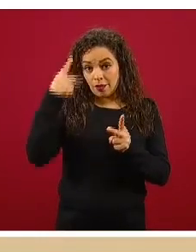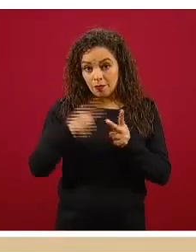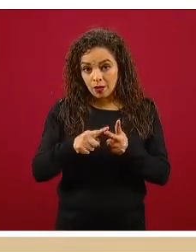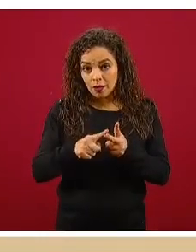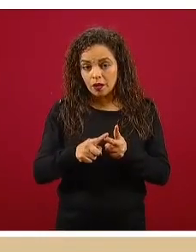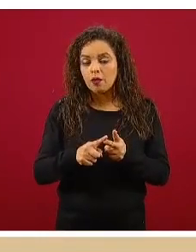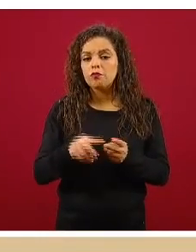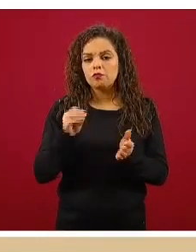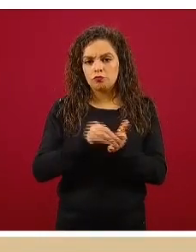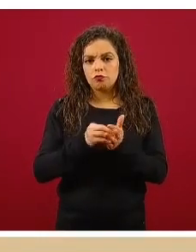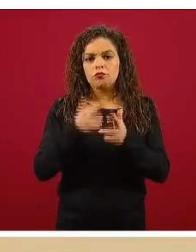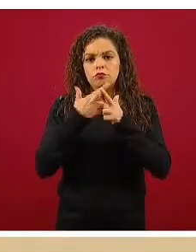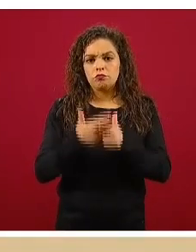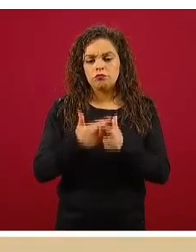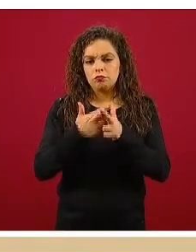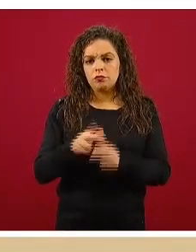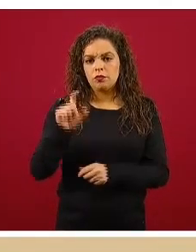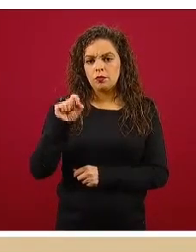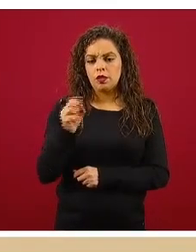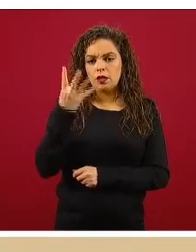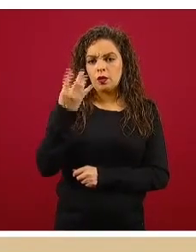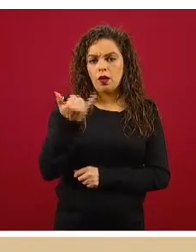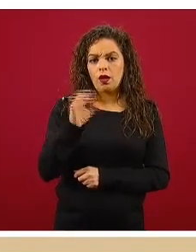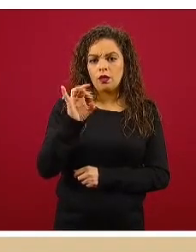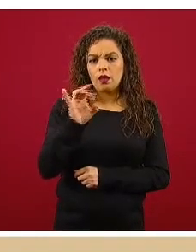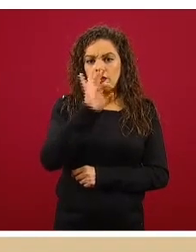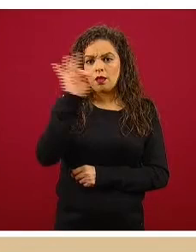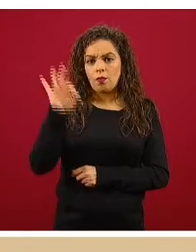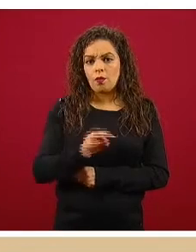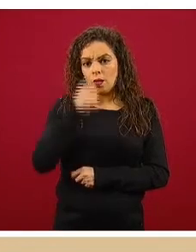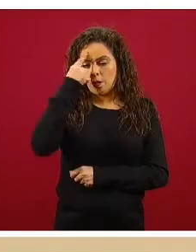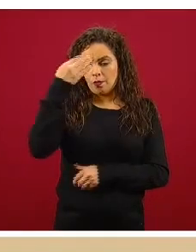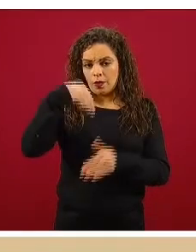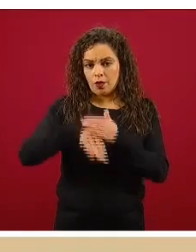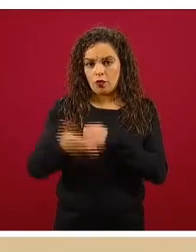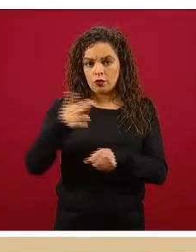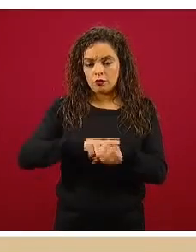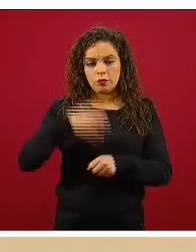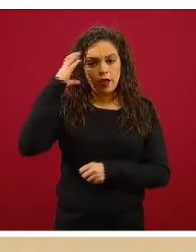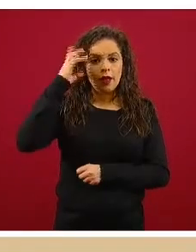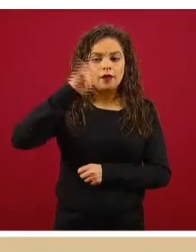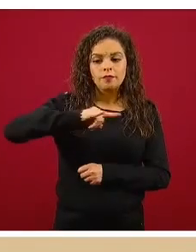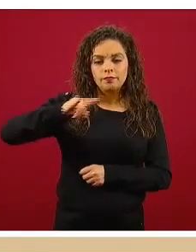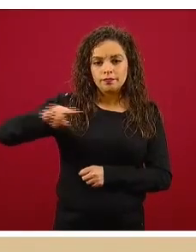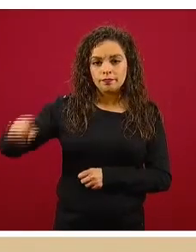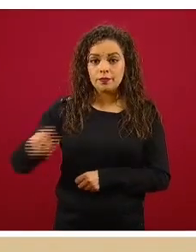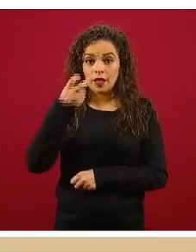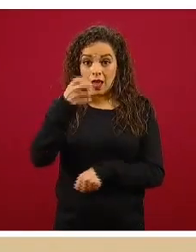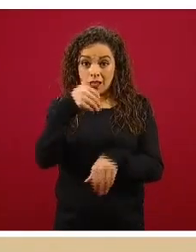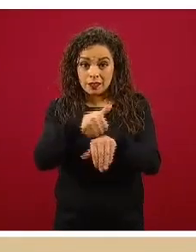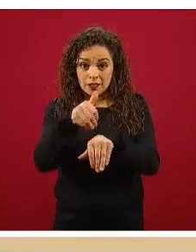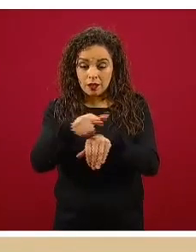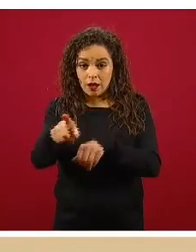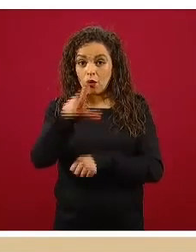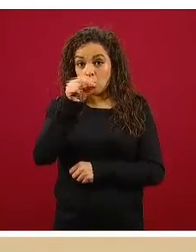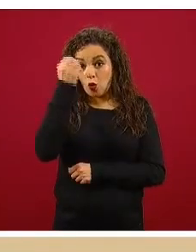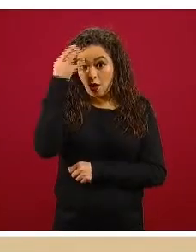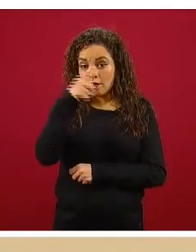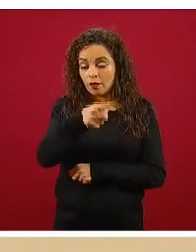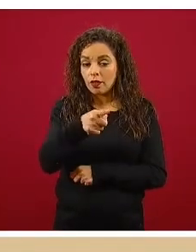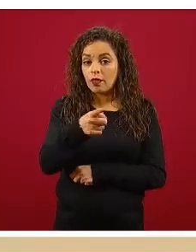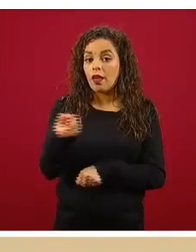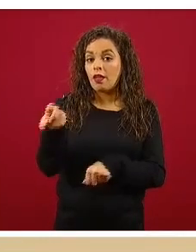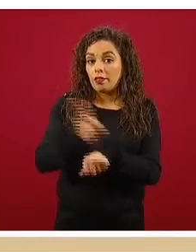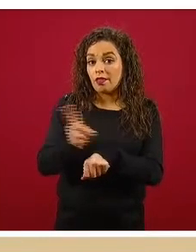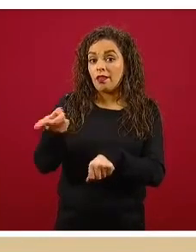una disponibilidad de 24 y 30%, recordando que este número todos los días puede ser mejorado a